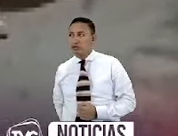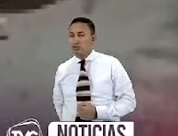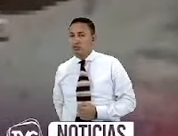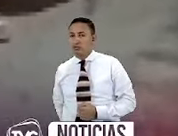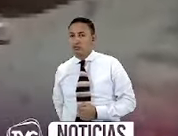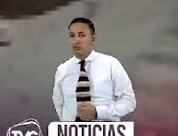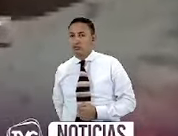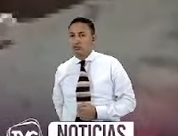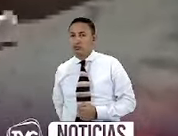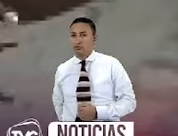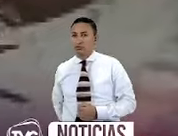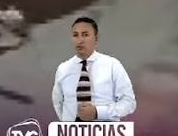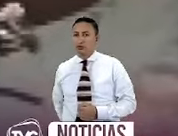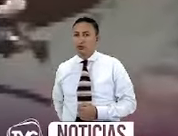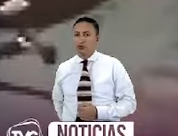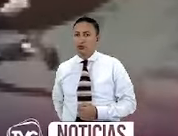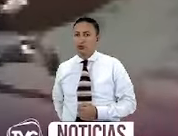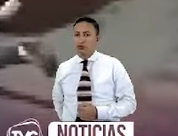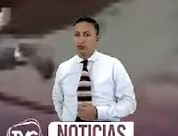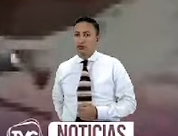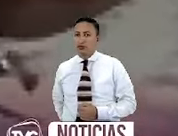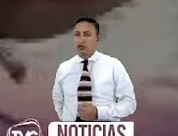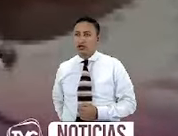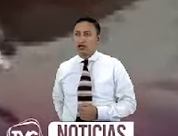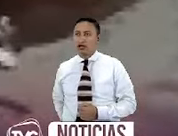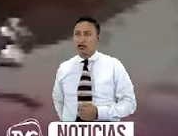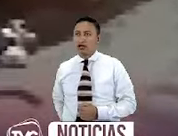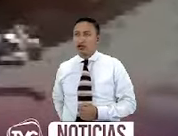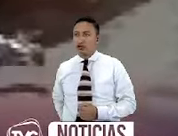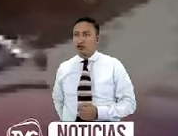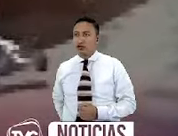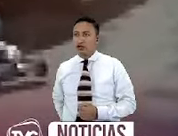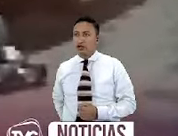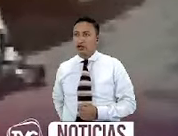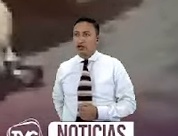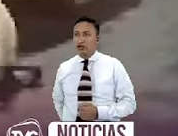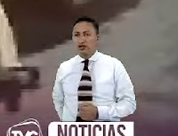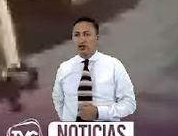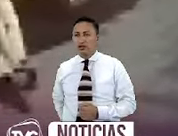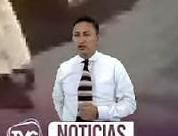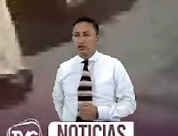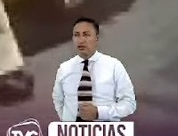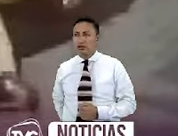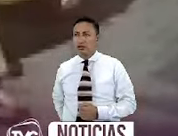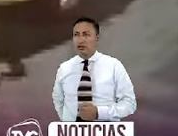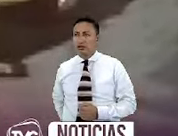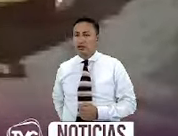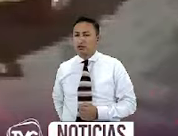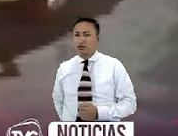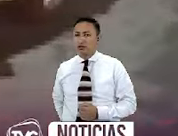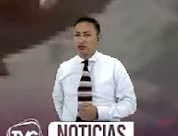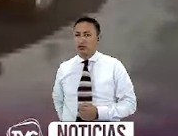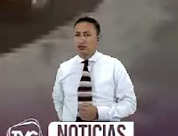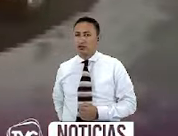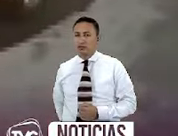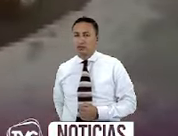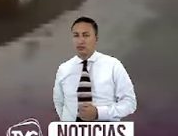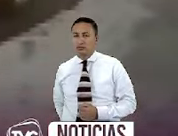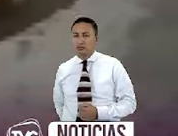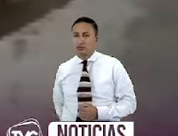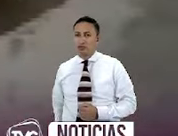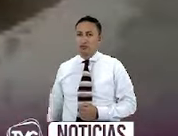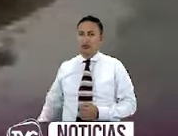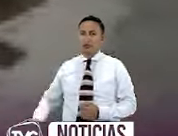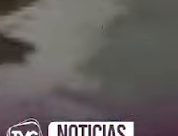El hecho ha causado la conmoción de ciudadanos y del sector del taxismo. Dicen que esto podría estigmatizar la actividad laboral que realizan